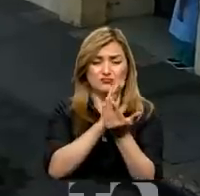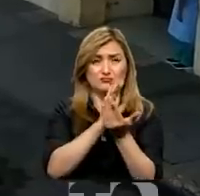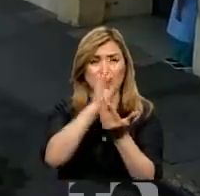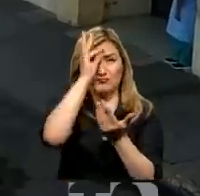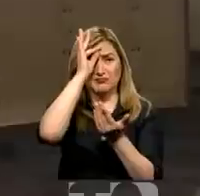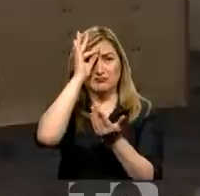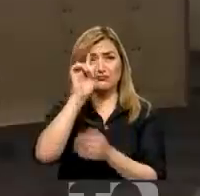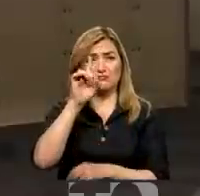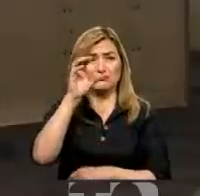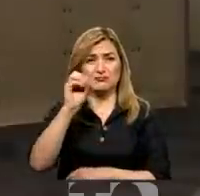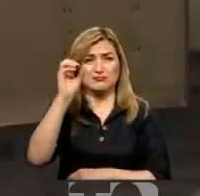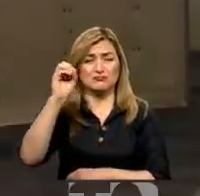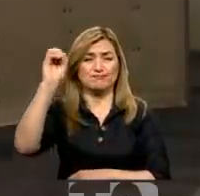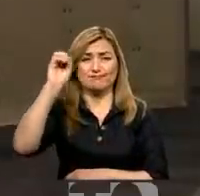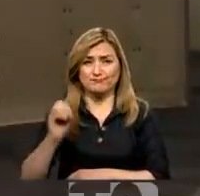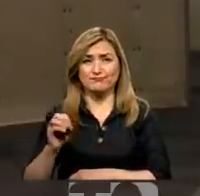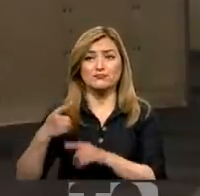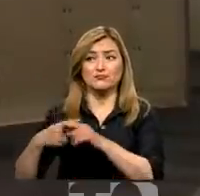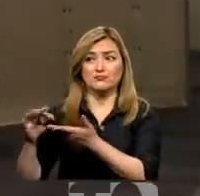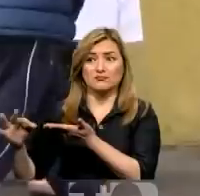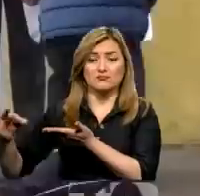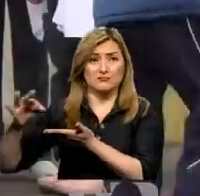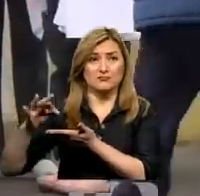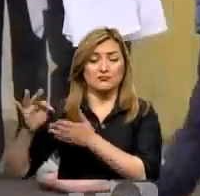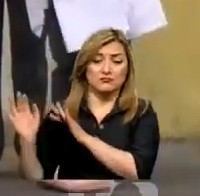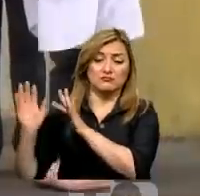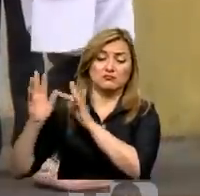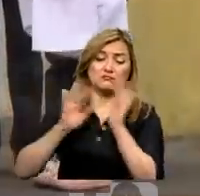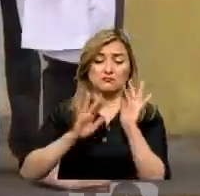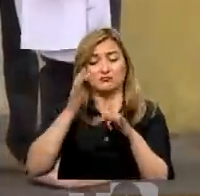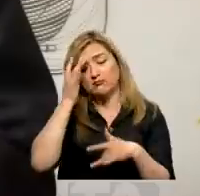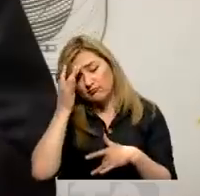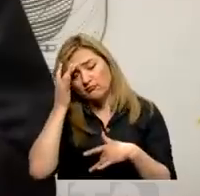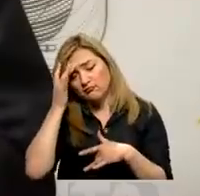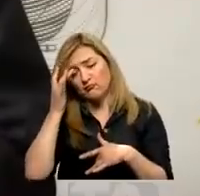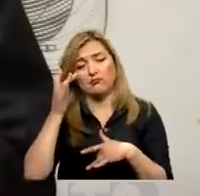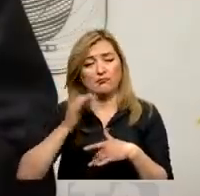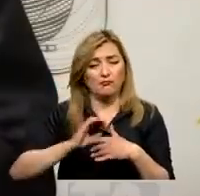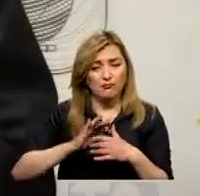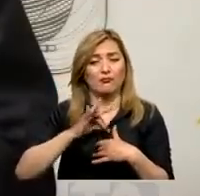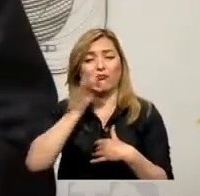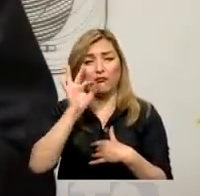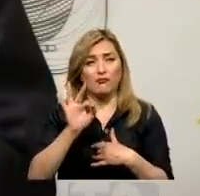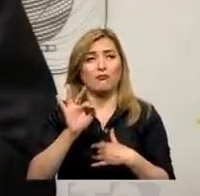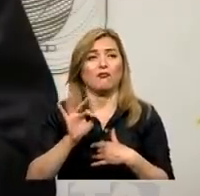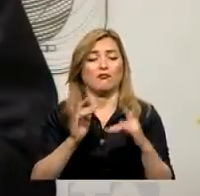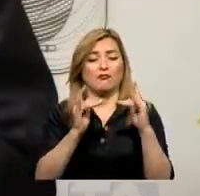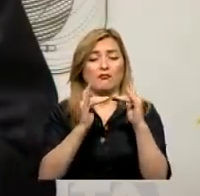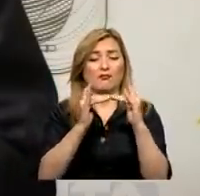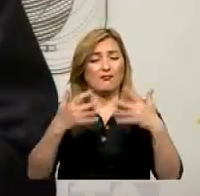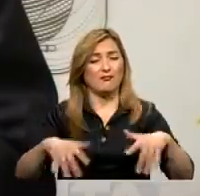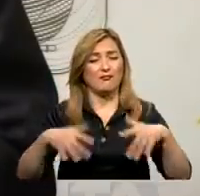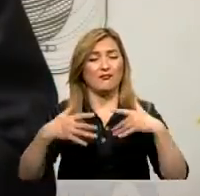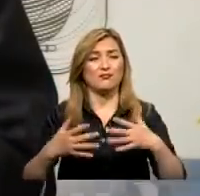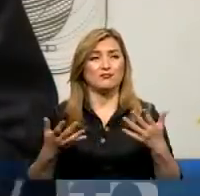hospital de Riobamba, y aquí llegan personas de otros cantones y ciudades con un nivel alto de contagio. La situación de camas de terapia intensiva